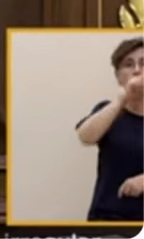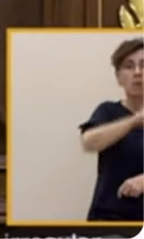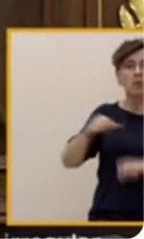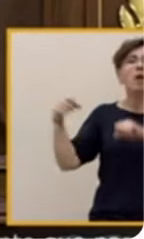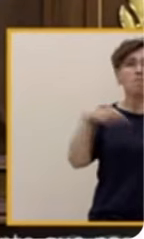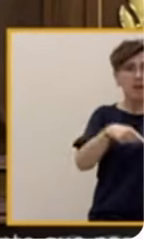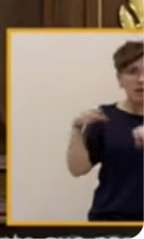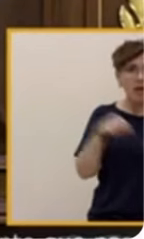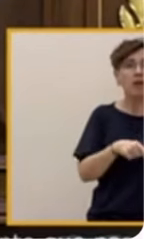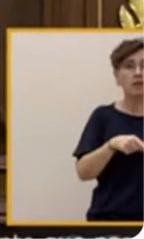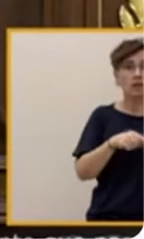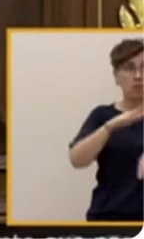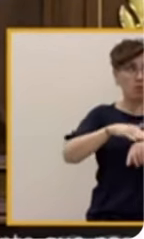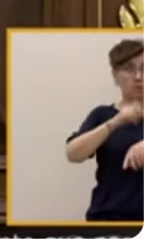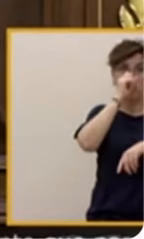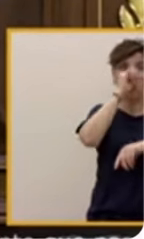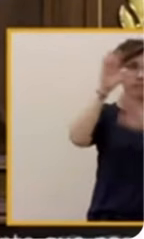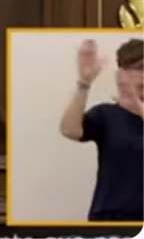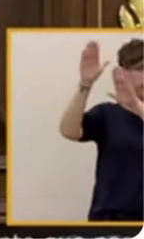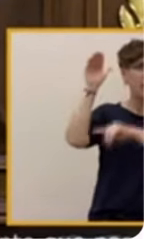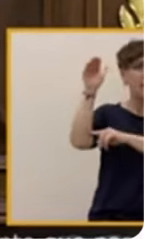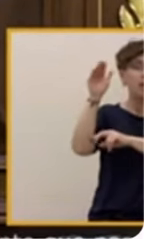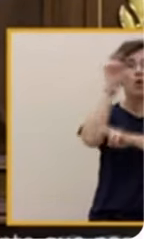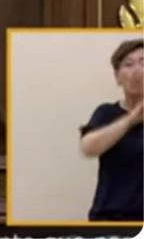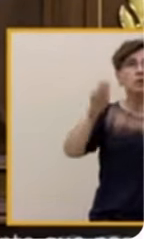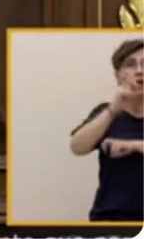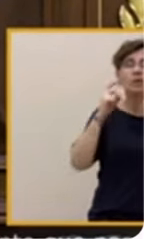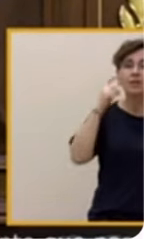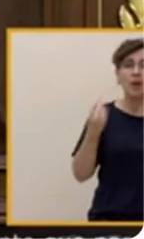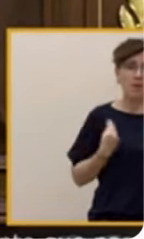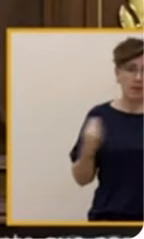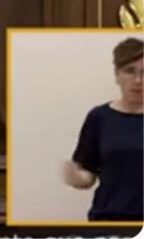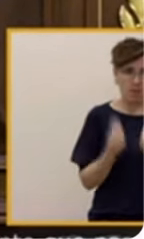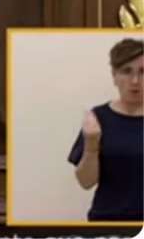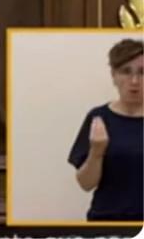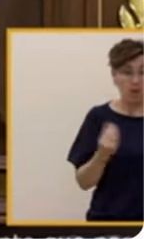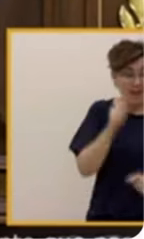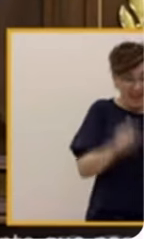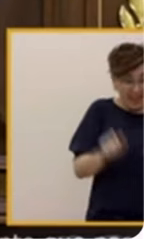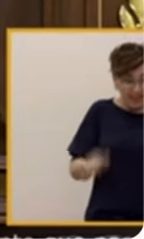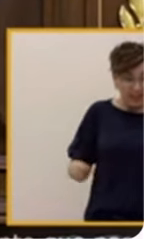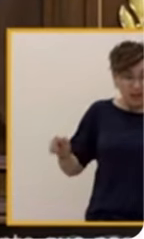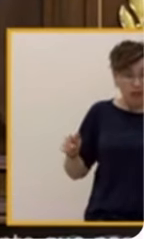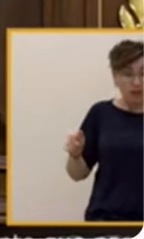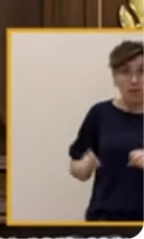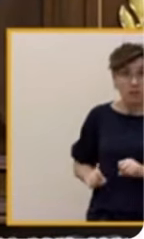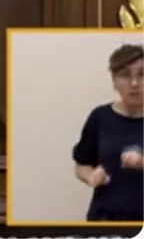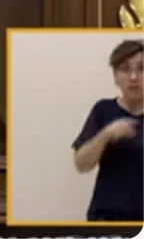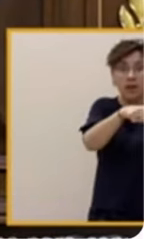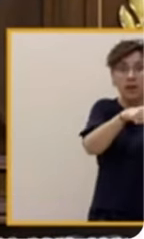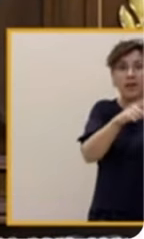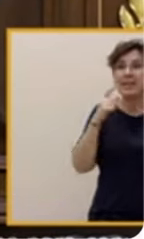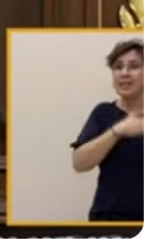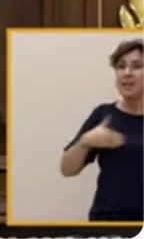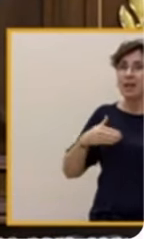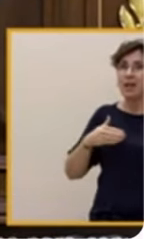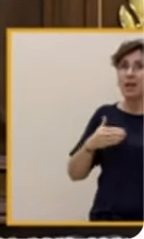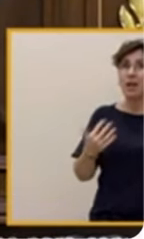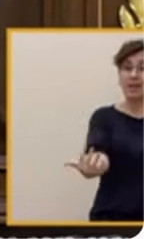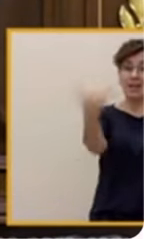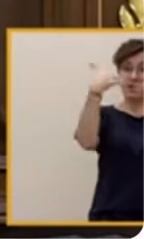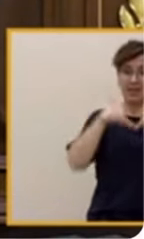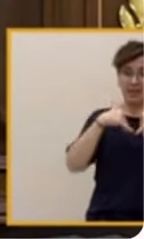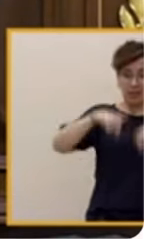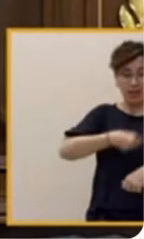mejor, y de gentes que llegaron desde muy lejos para convertir nuestra tierra en su hogar. Creo que siempre que hablemos de migraciones, señorías,